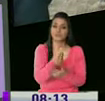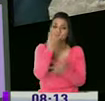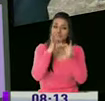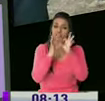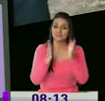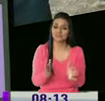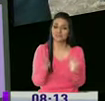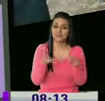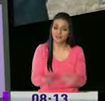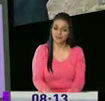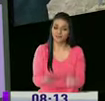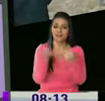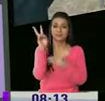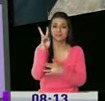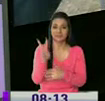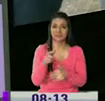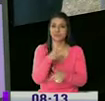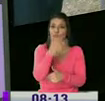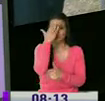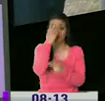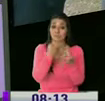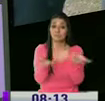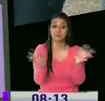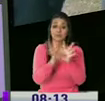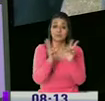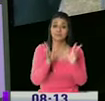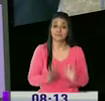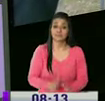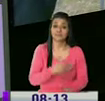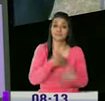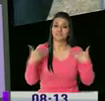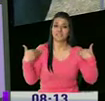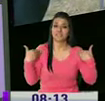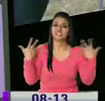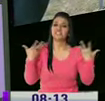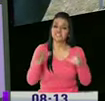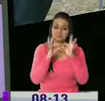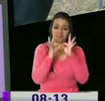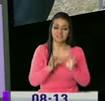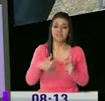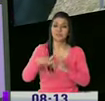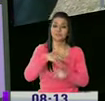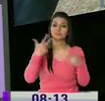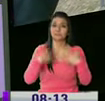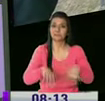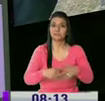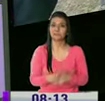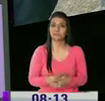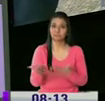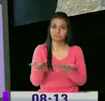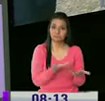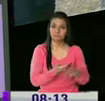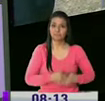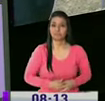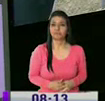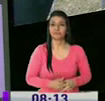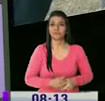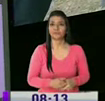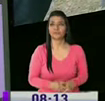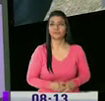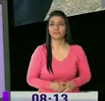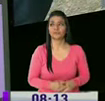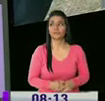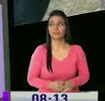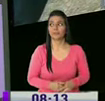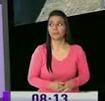es viernes y me imagino que los vecinos están felices. Se logró arreglar el parque, así que adelante contigo.